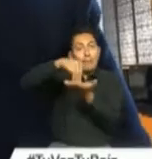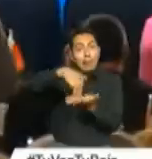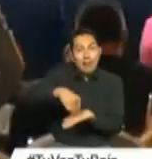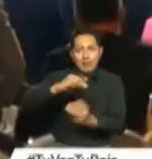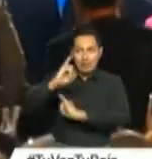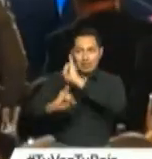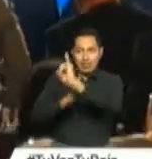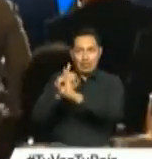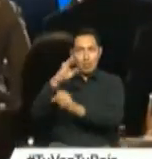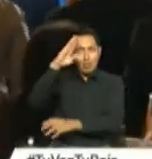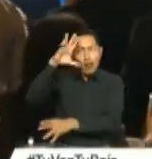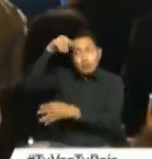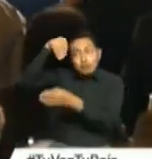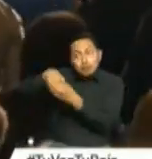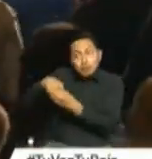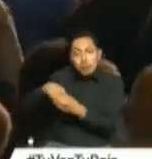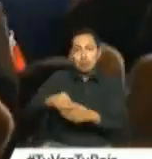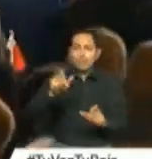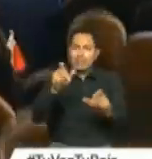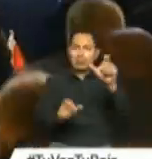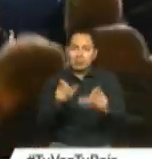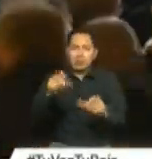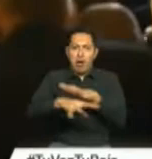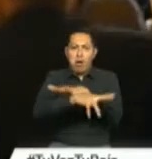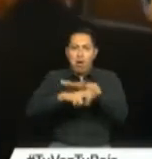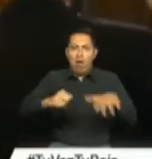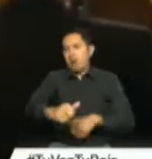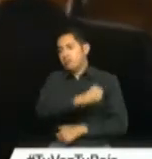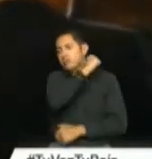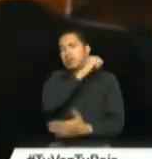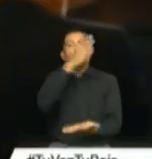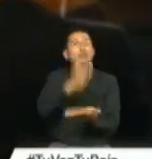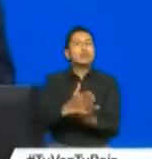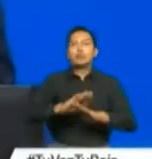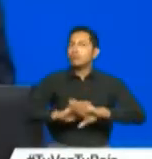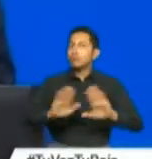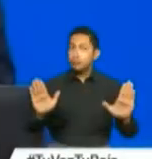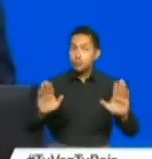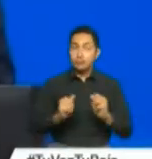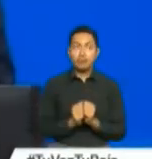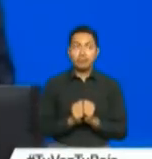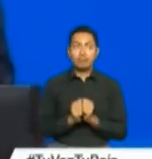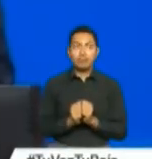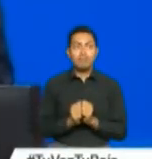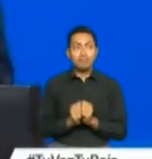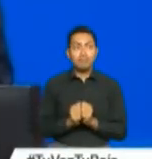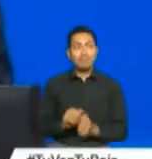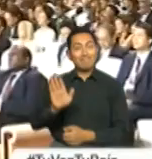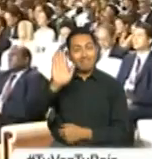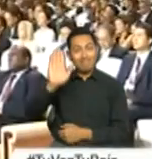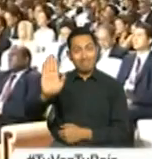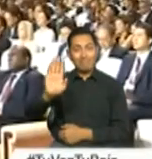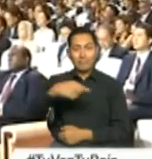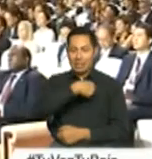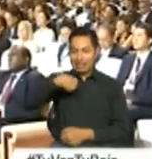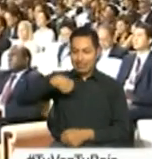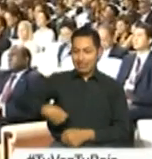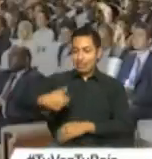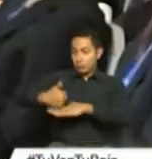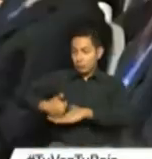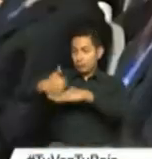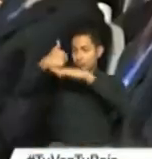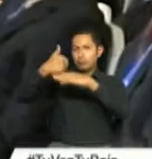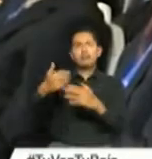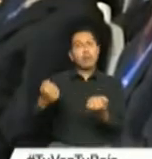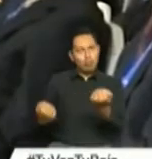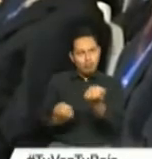transnacional. El presidente de China, Xi Jinping, propuso trabajar en conjunto para lograr una gobernanza en seguridad mundial. Frente a